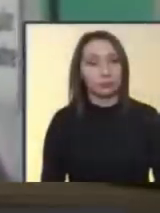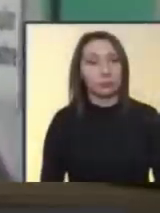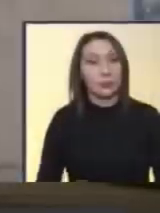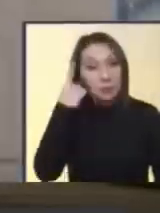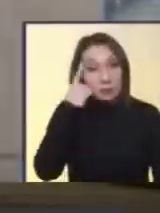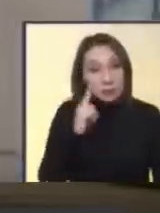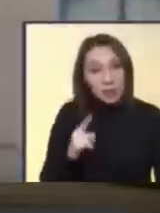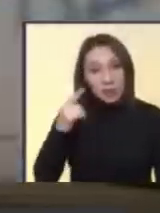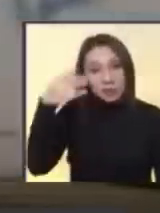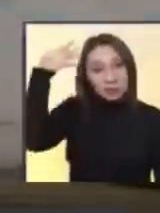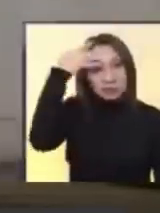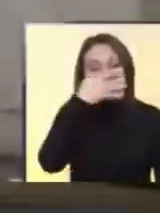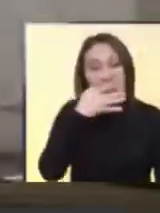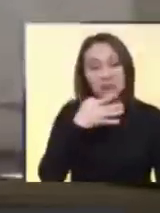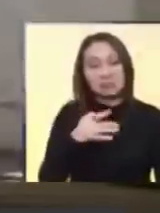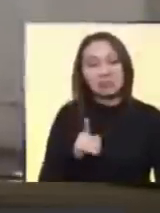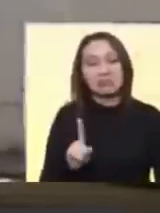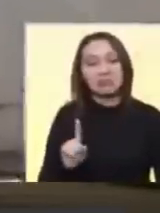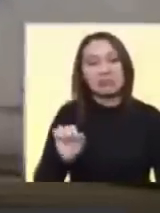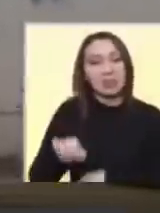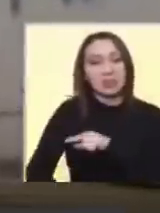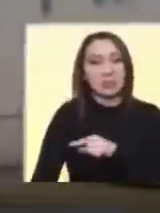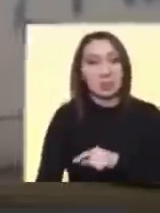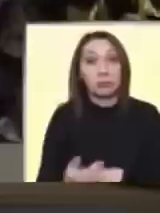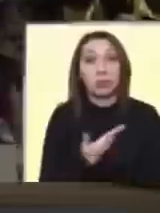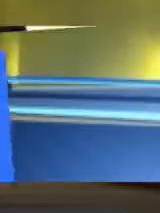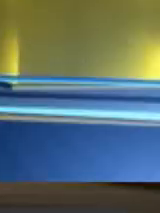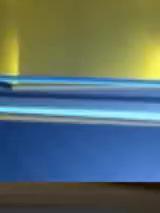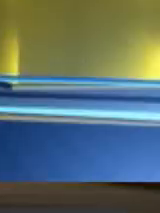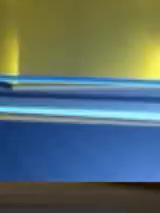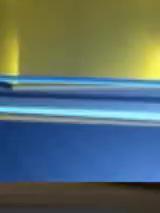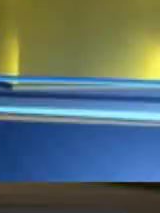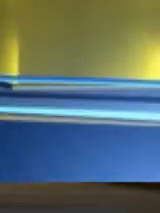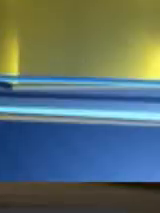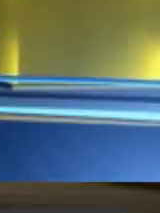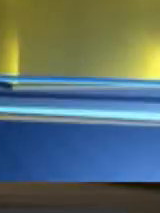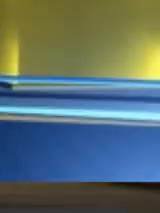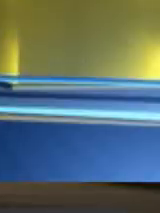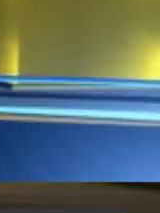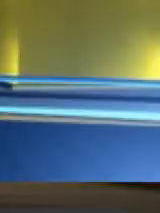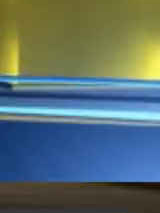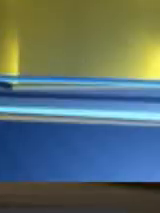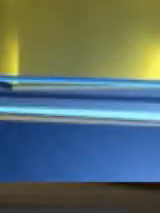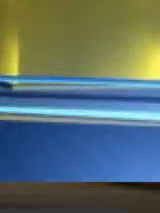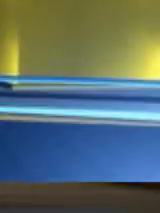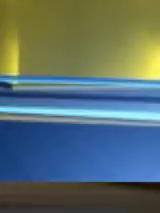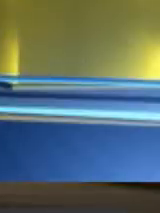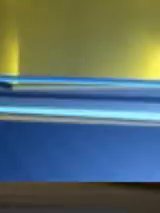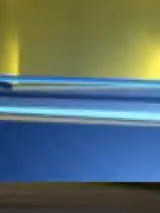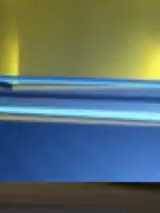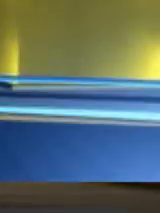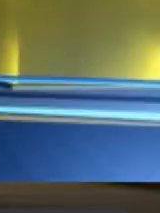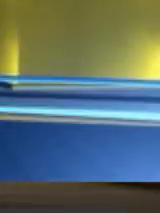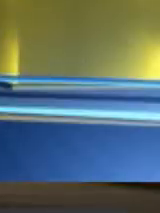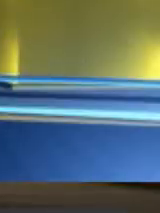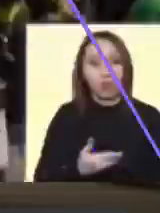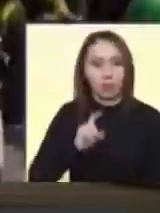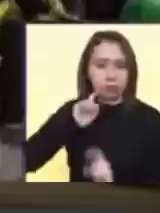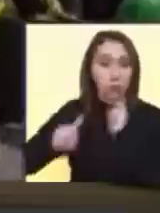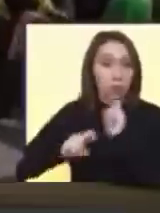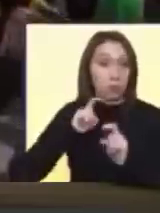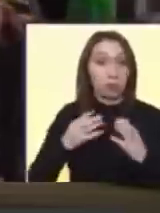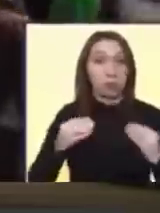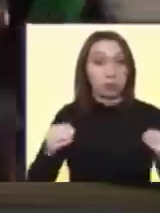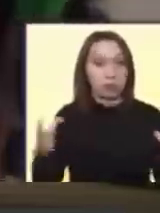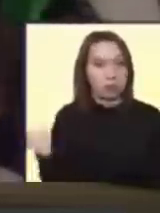Estado. Maduro será apresado si se localiza en Estados Unidos. La inmunidad de presidente de Estado no se aplica a